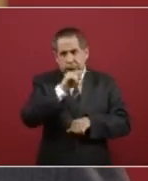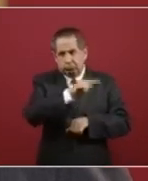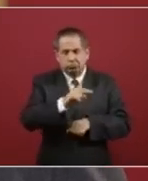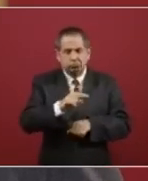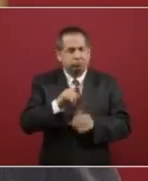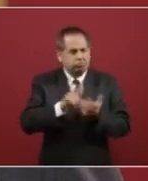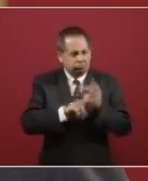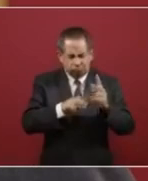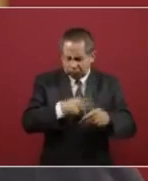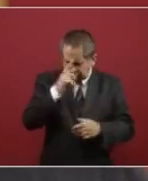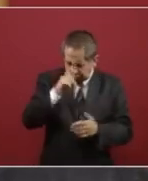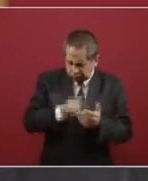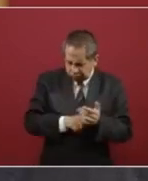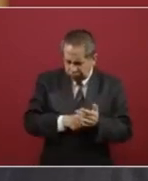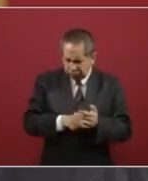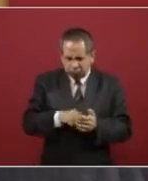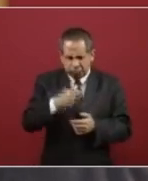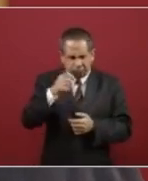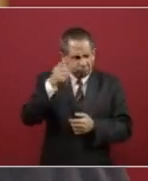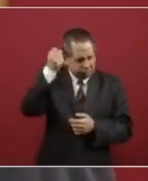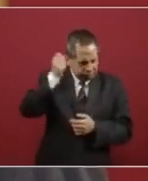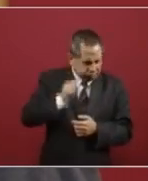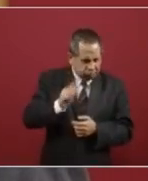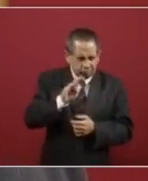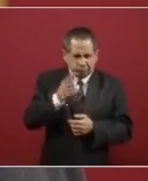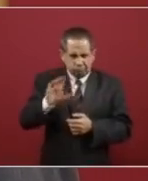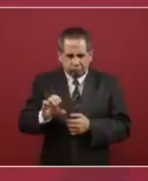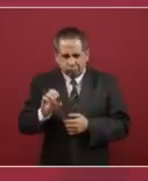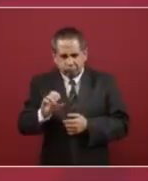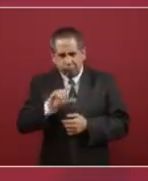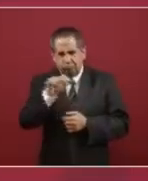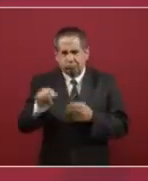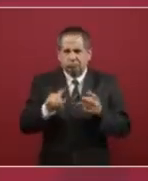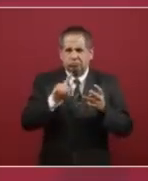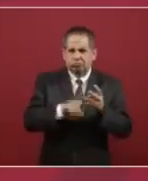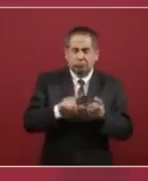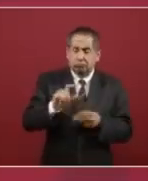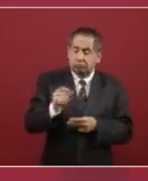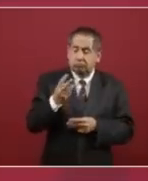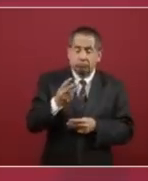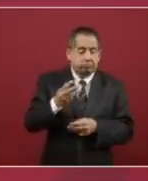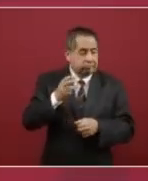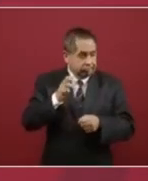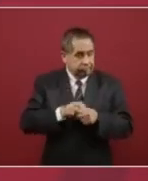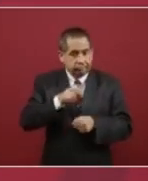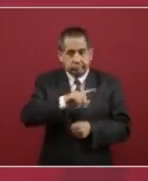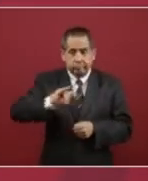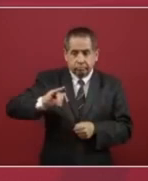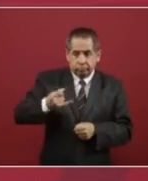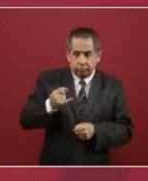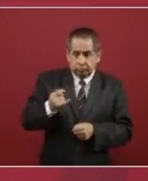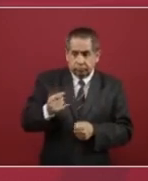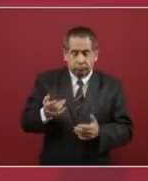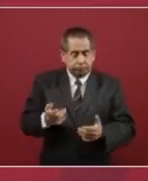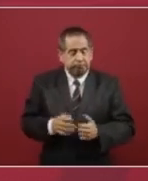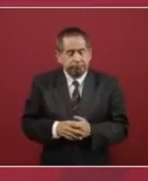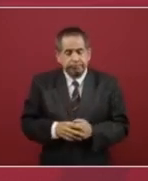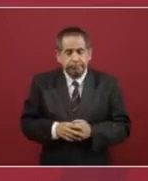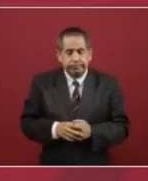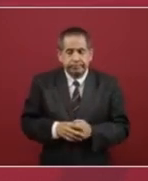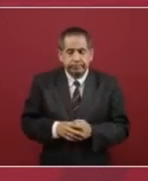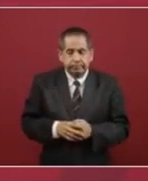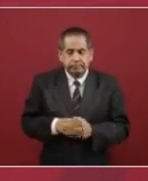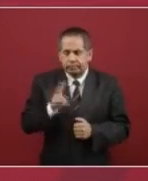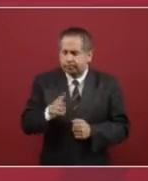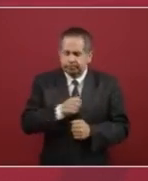Estuvo, creo que en Sinaloa, en Baja California Sur, y luego el 23 en Tijuana. Entonces,